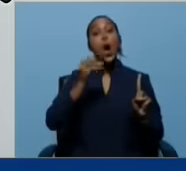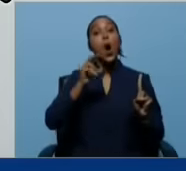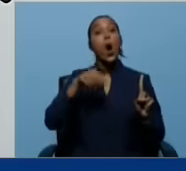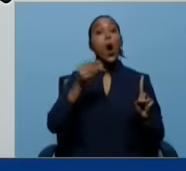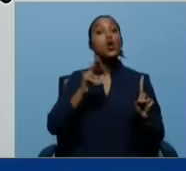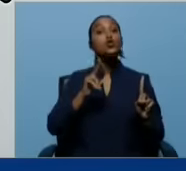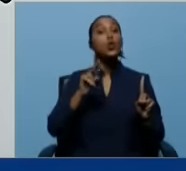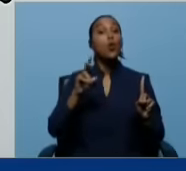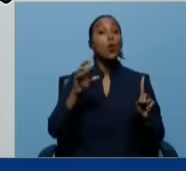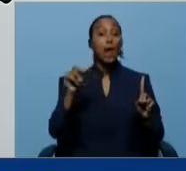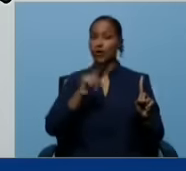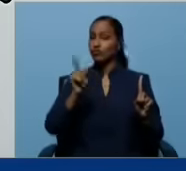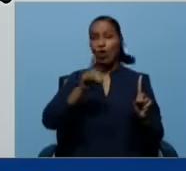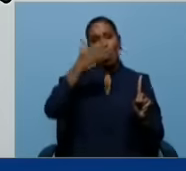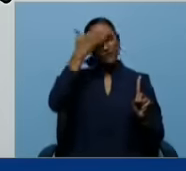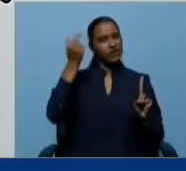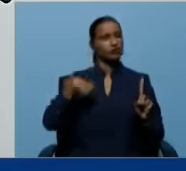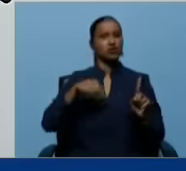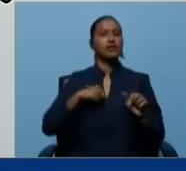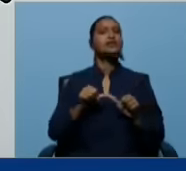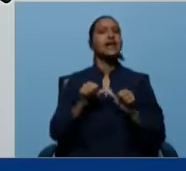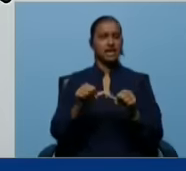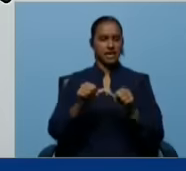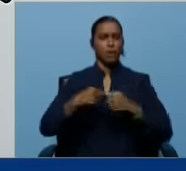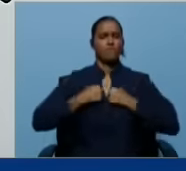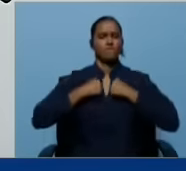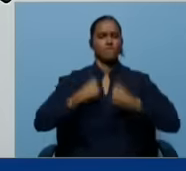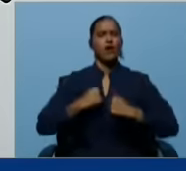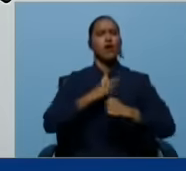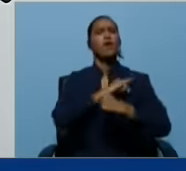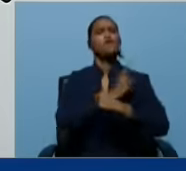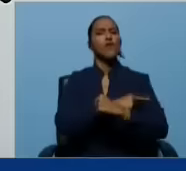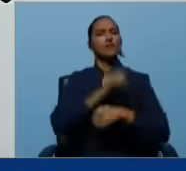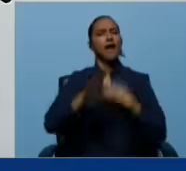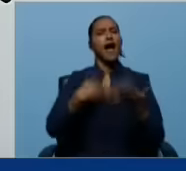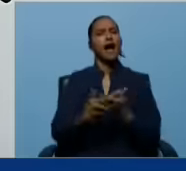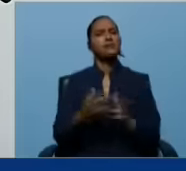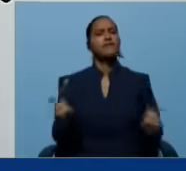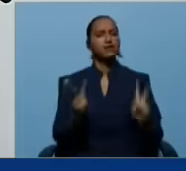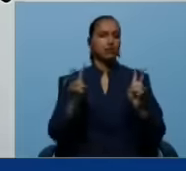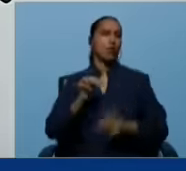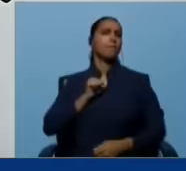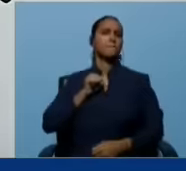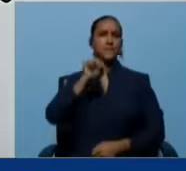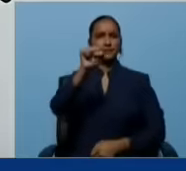compañeros y compañeras, que seguimos siendo resistencia. Hasta la victoria siempre. Venceremos.